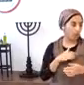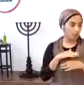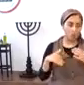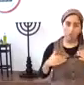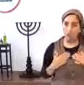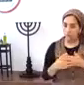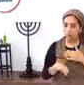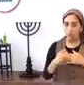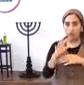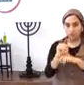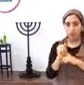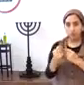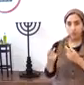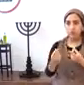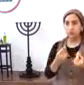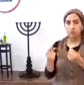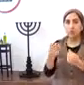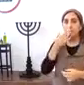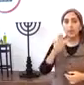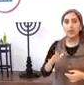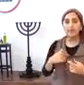Todos nacemos con la tendencia al mal.